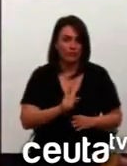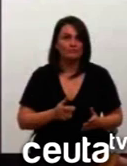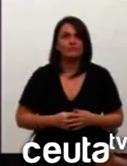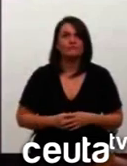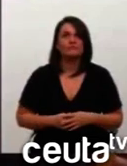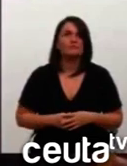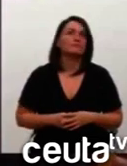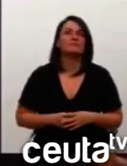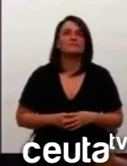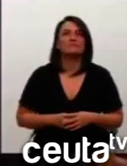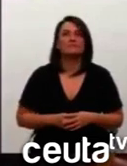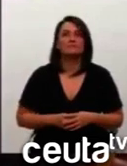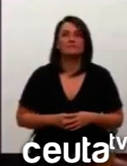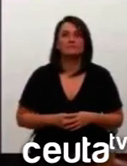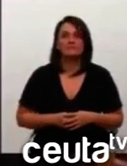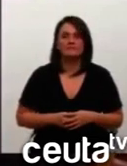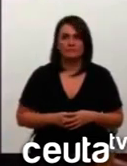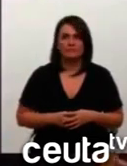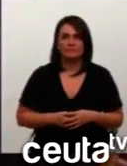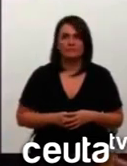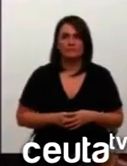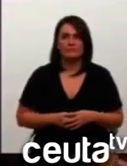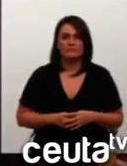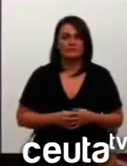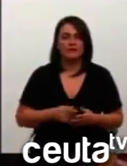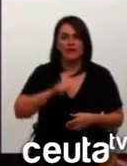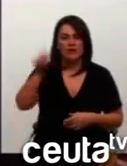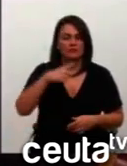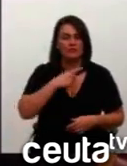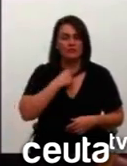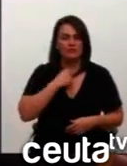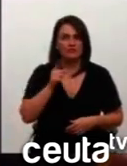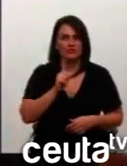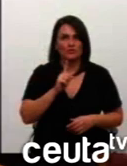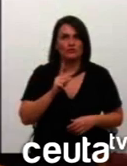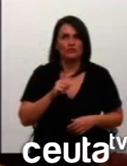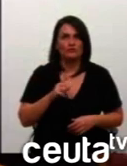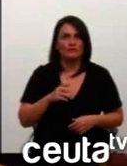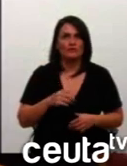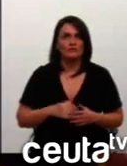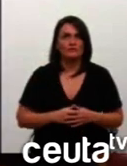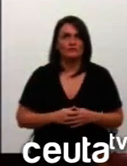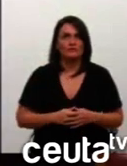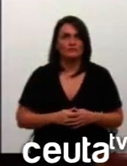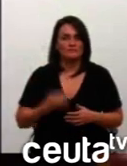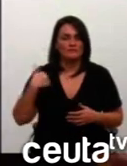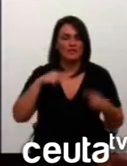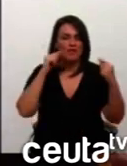Nosotros somos un híbrido, aunque a ustedes no les guste. Eso ya lo hemos debatido en alguna que otra